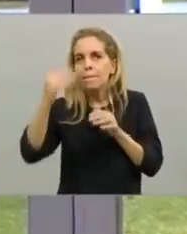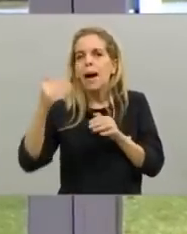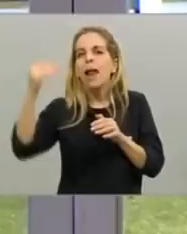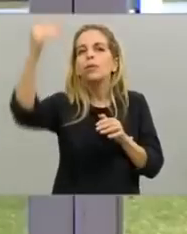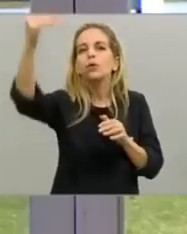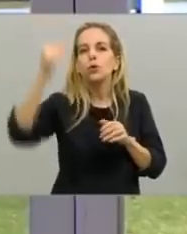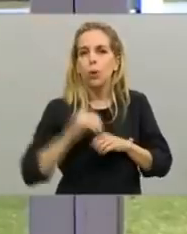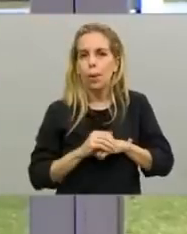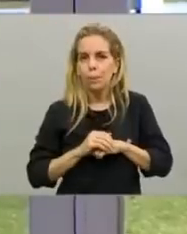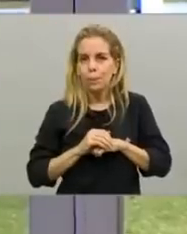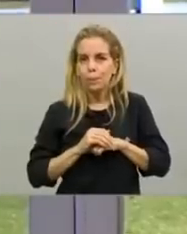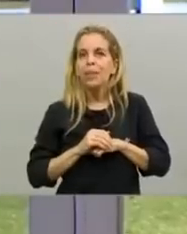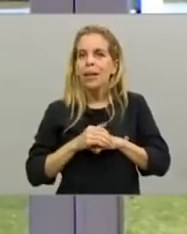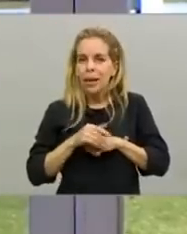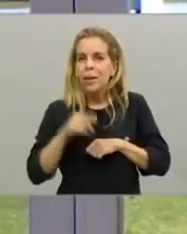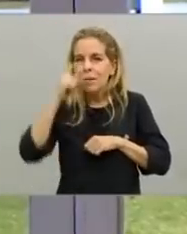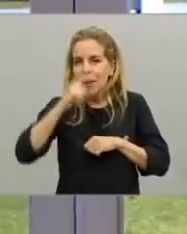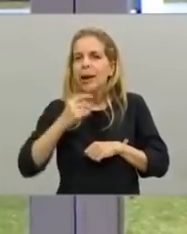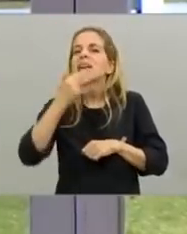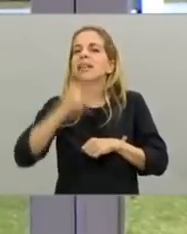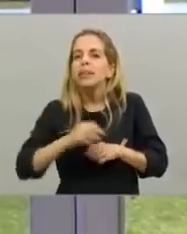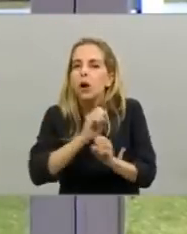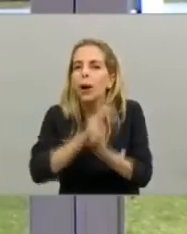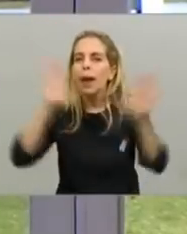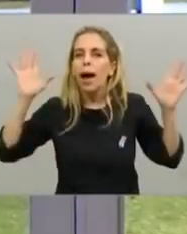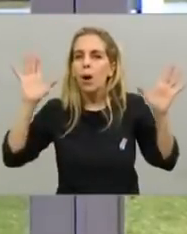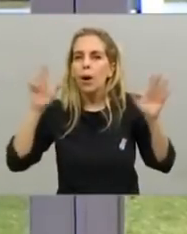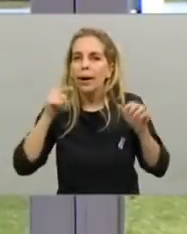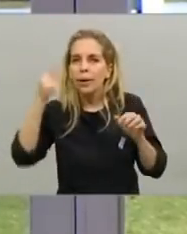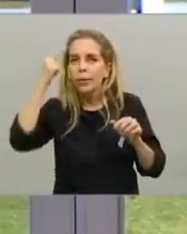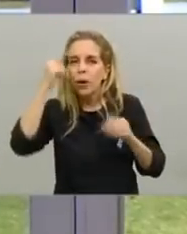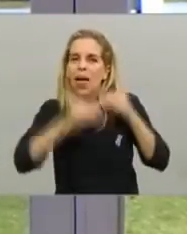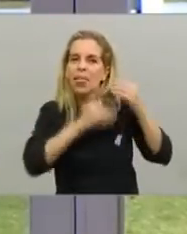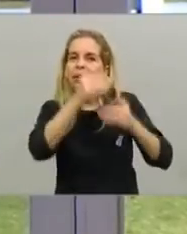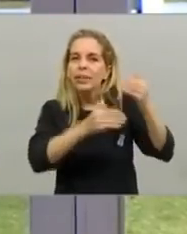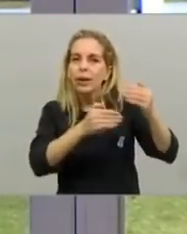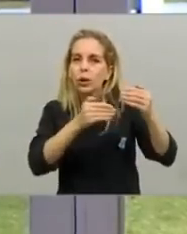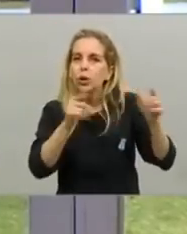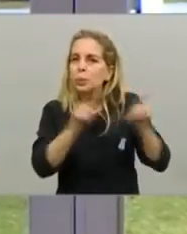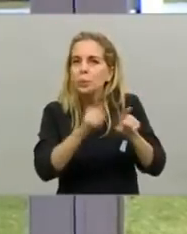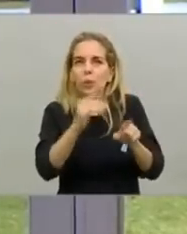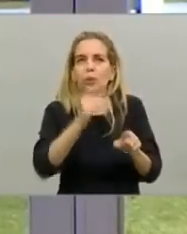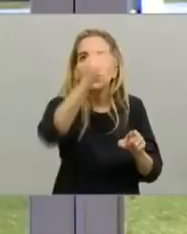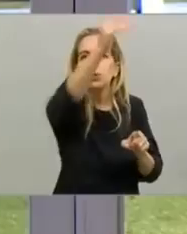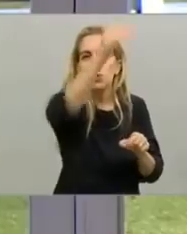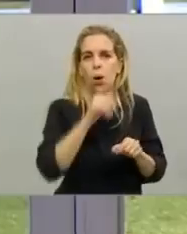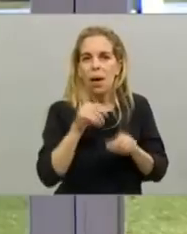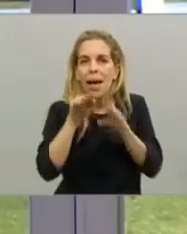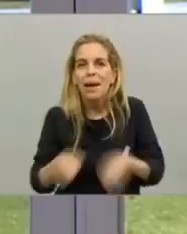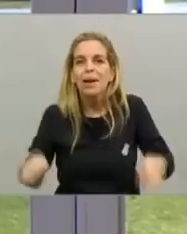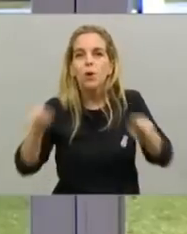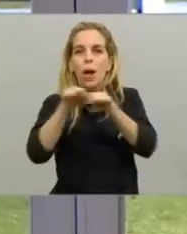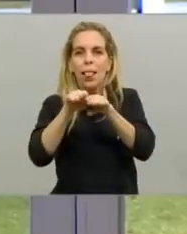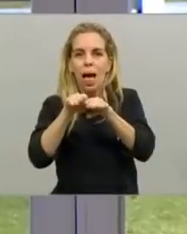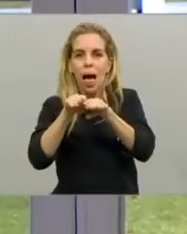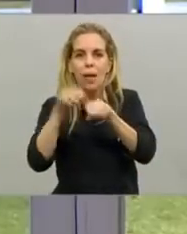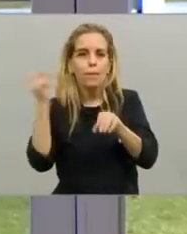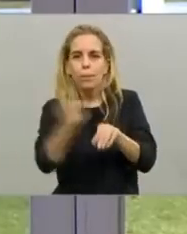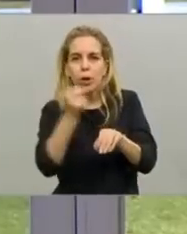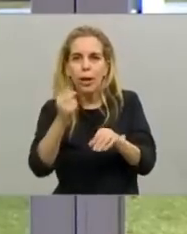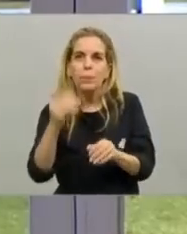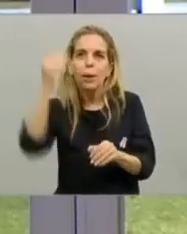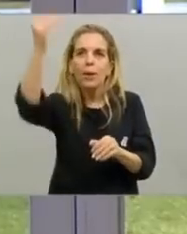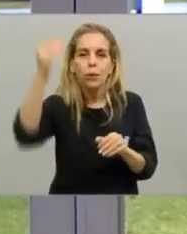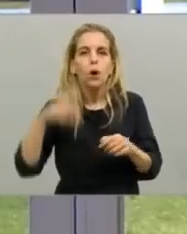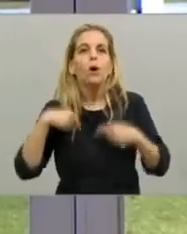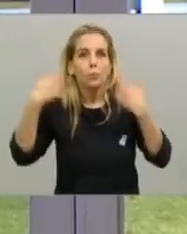que en el desarrollo estaba el futuro, que entendió que en la igualdad estaba el futuro. Y por todo eso,